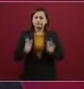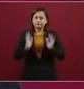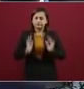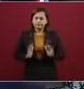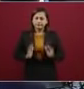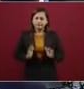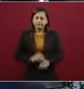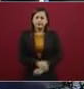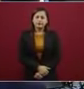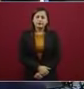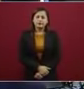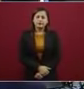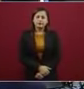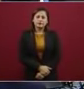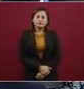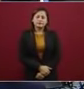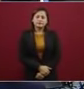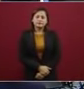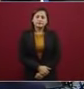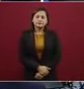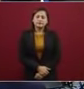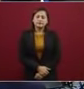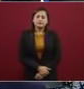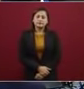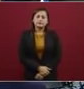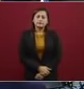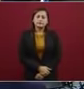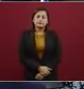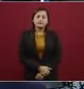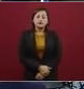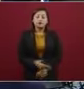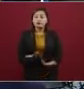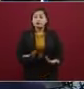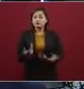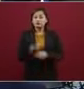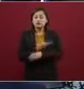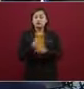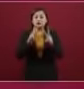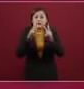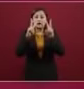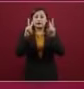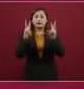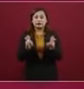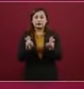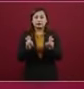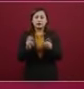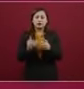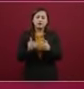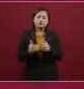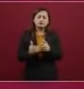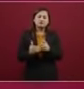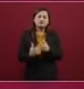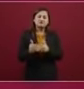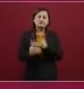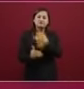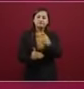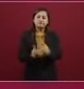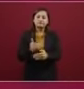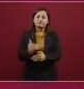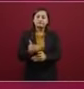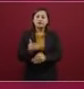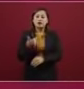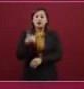El tema es un proceso. La Guardia Nacional todavía no tiene